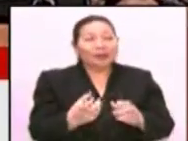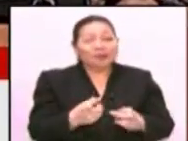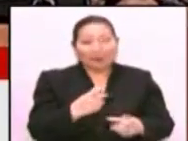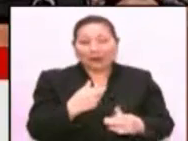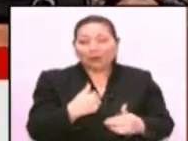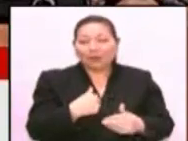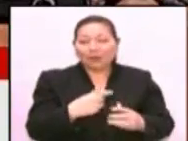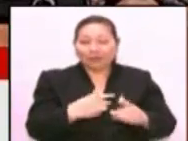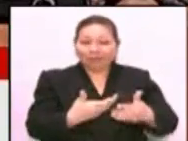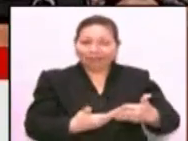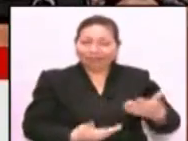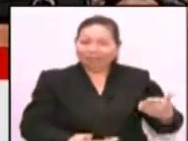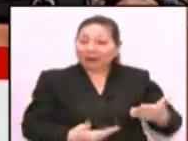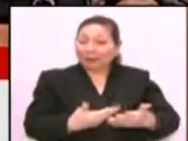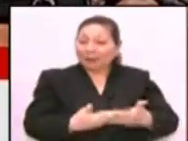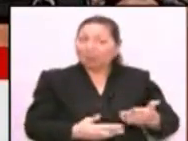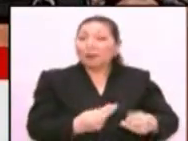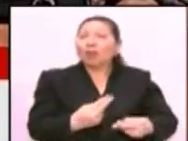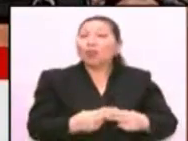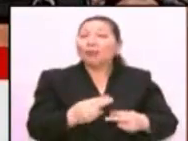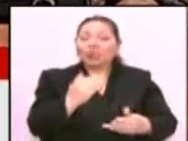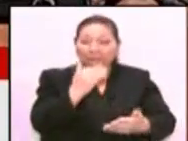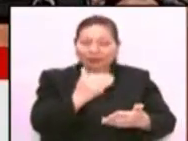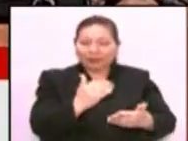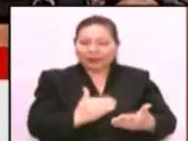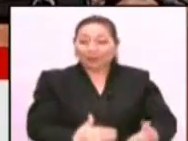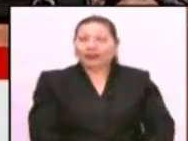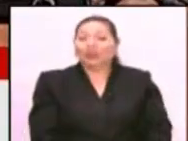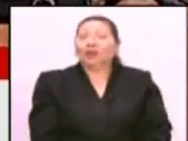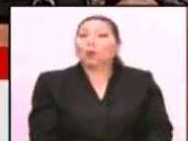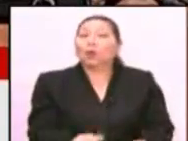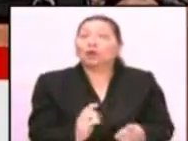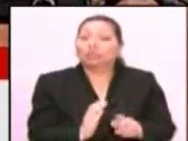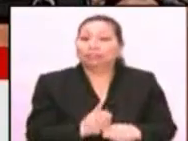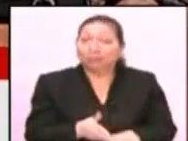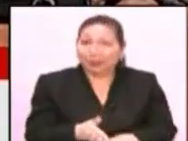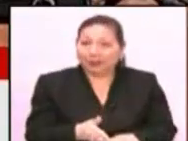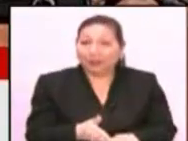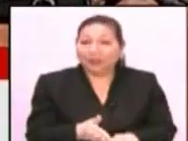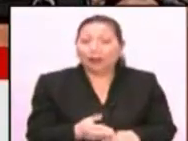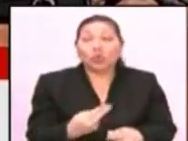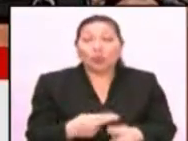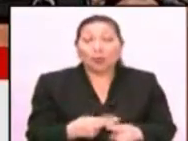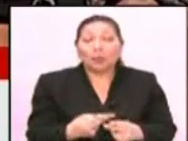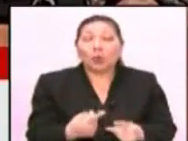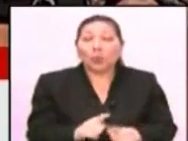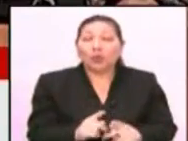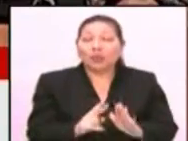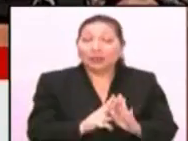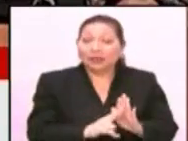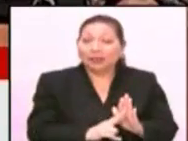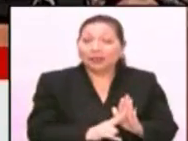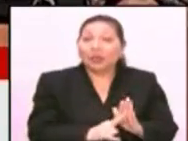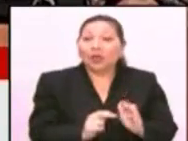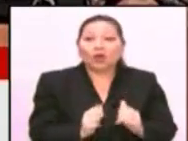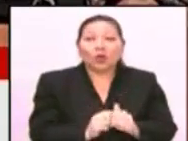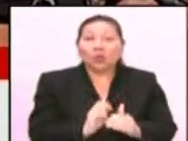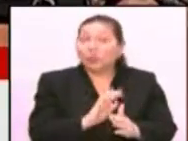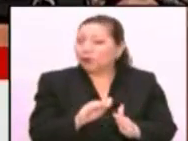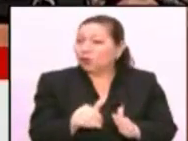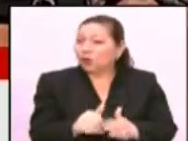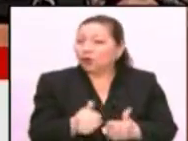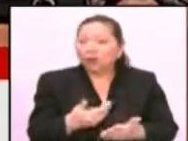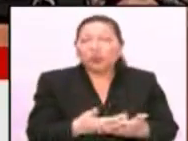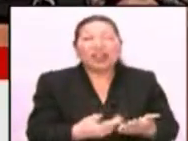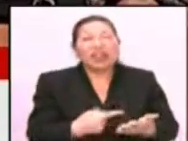el Perú tienen una ficha penológica. Es decir, nosotros tenemos un registro de cuando ingresó, los nombres que ingresó, con la resolución que ingresó, con todas